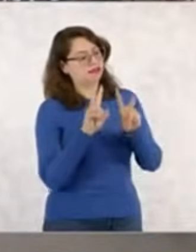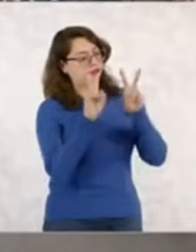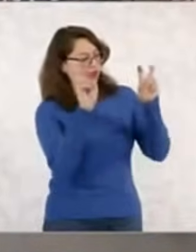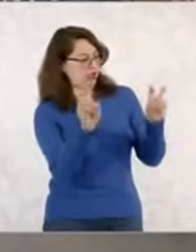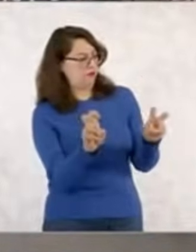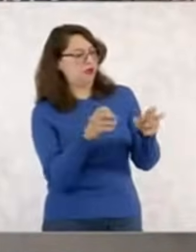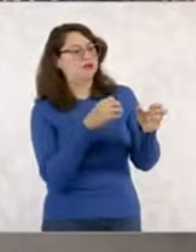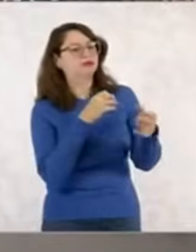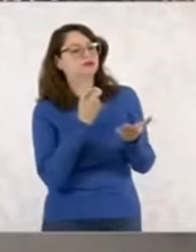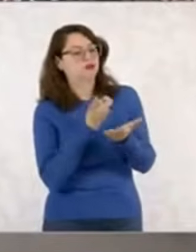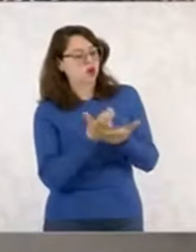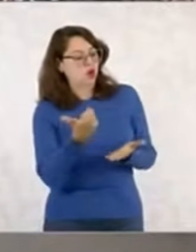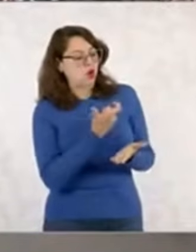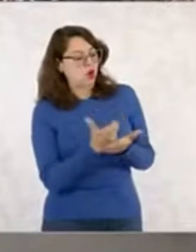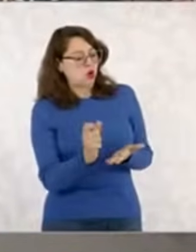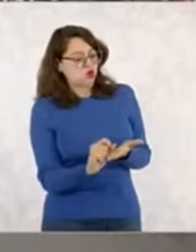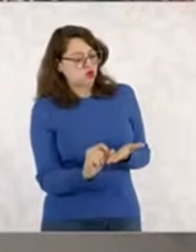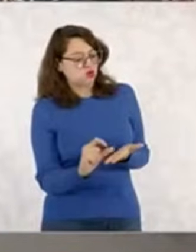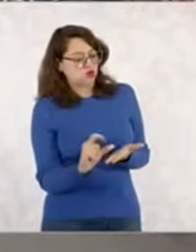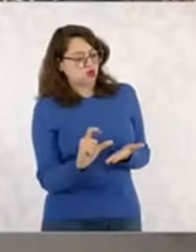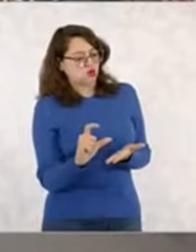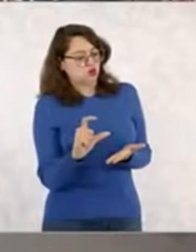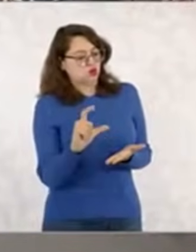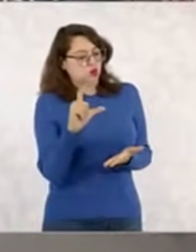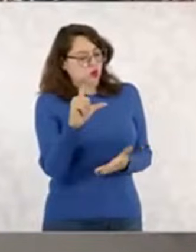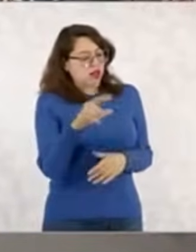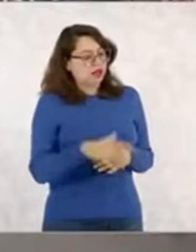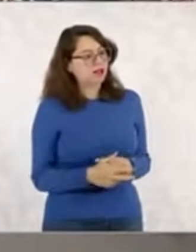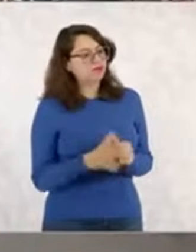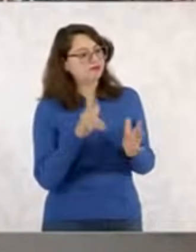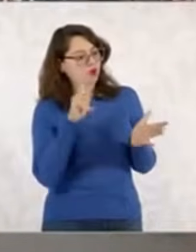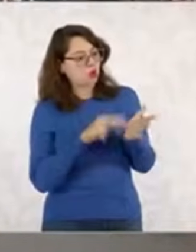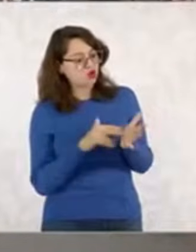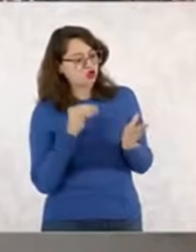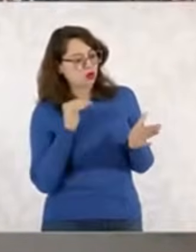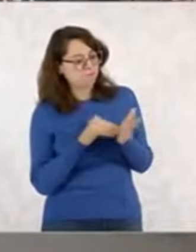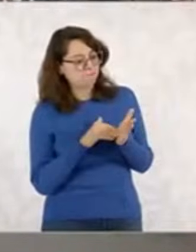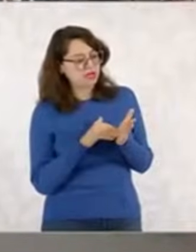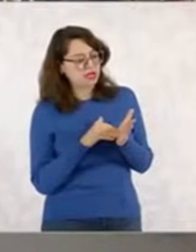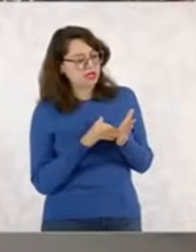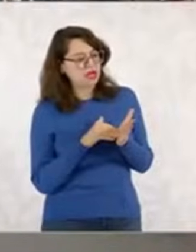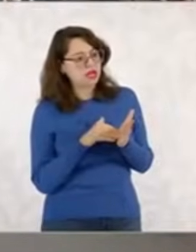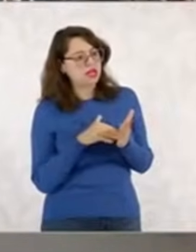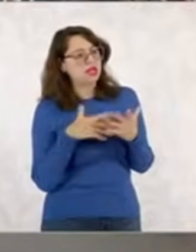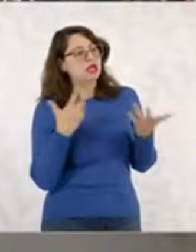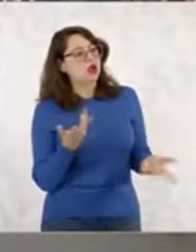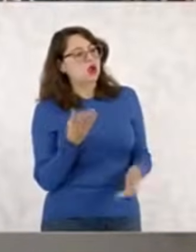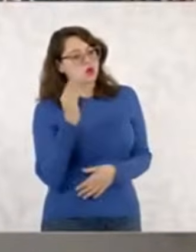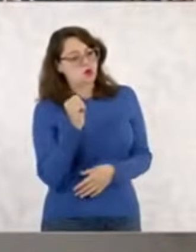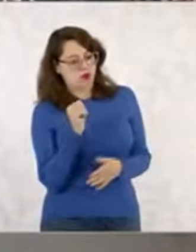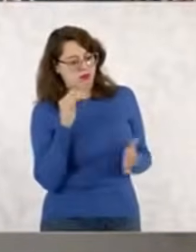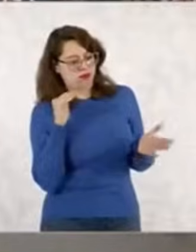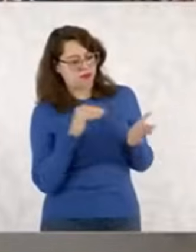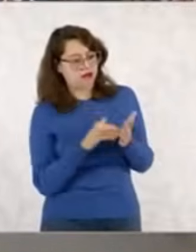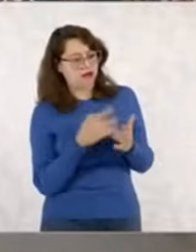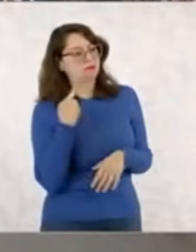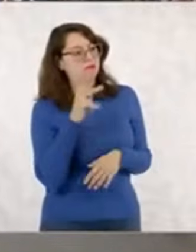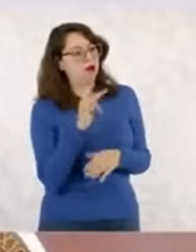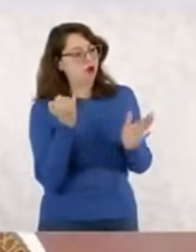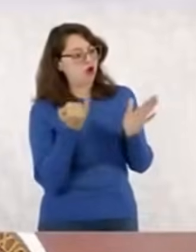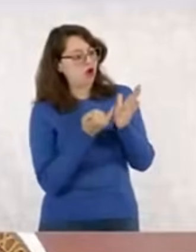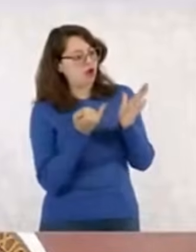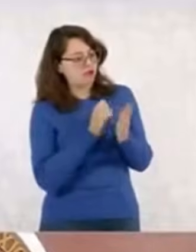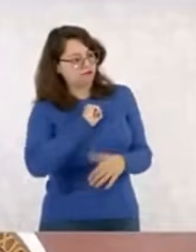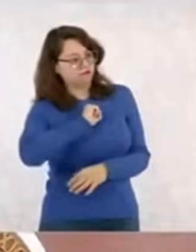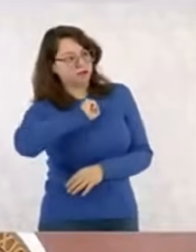¿cómo blindar este aumento que pase de 8,000 a 9,000 pesos el salario mínimo ante la inflación? Ya lo explicó